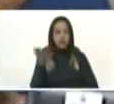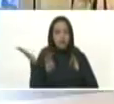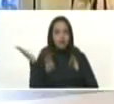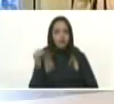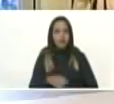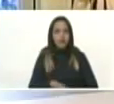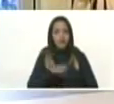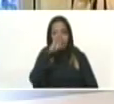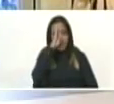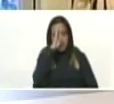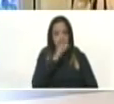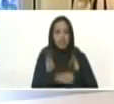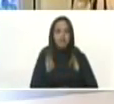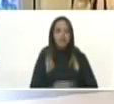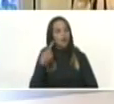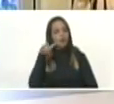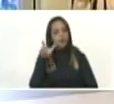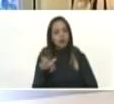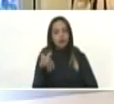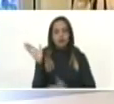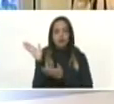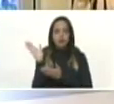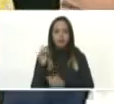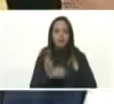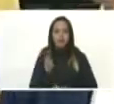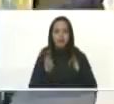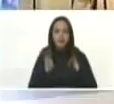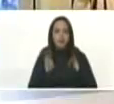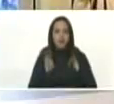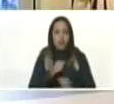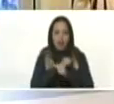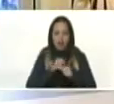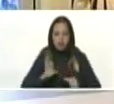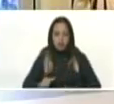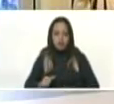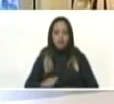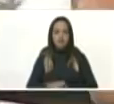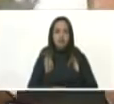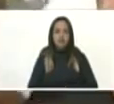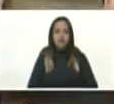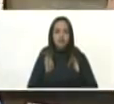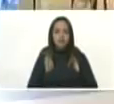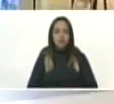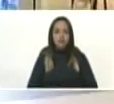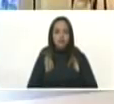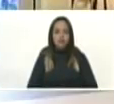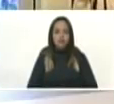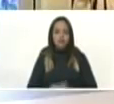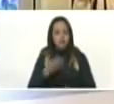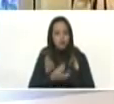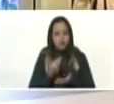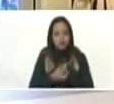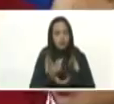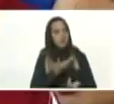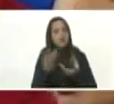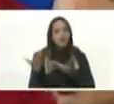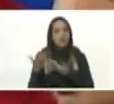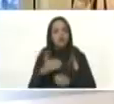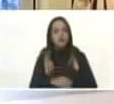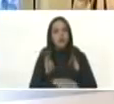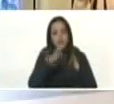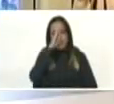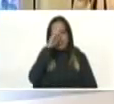Barinas, Argenis Durán, Anzuategui, José Gregorio Rivero, Antonio José Goffin. De Barinas